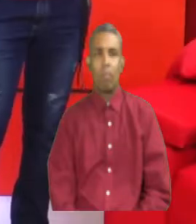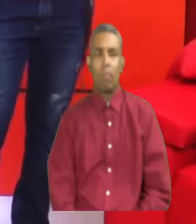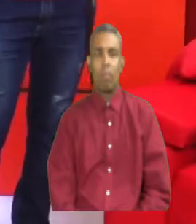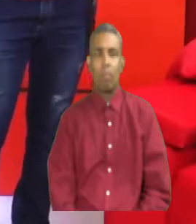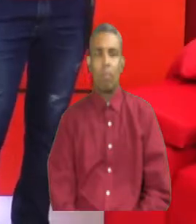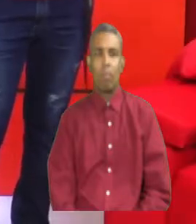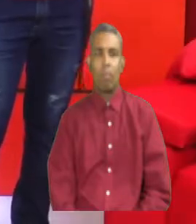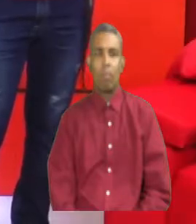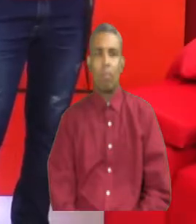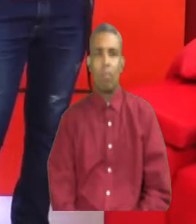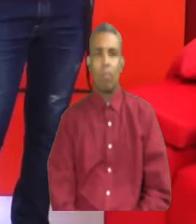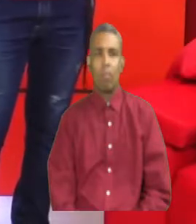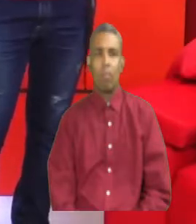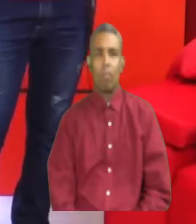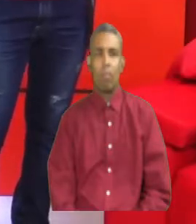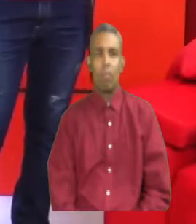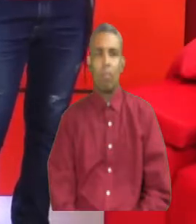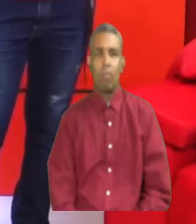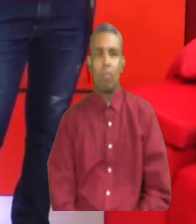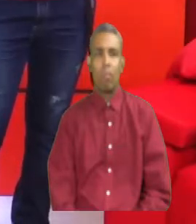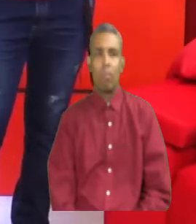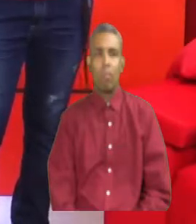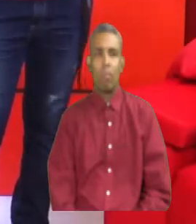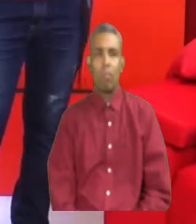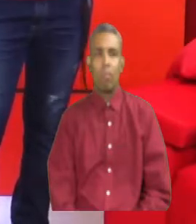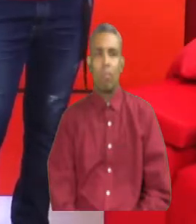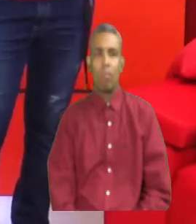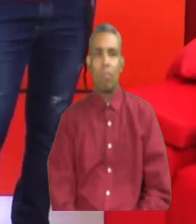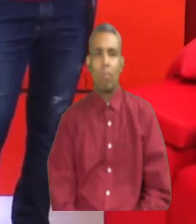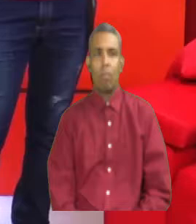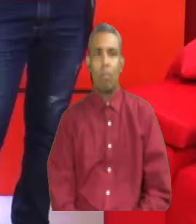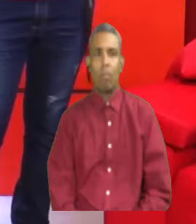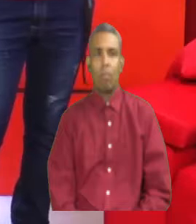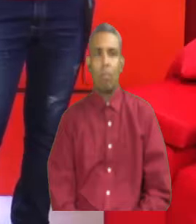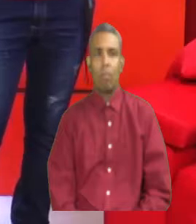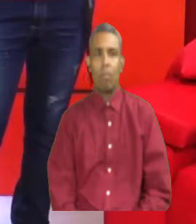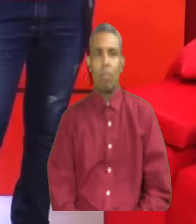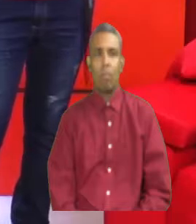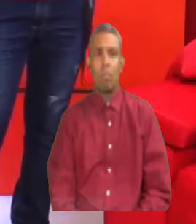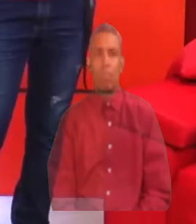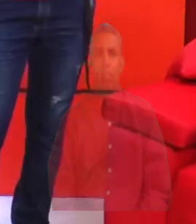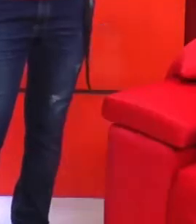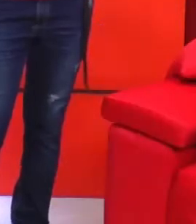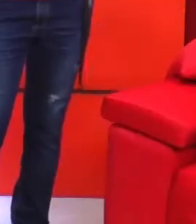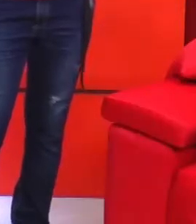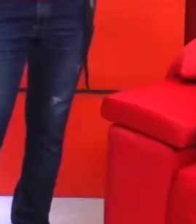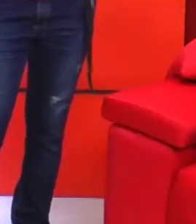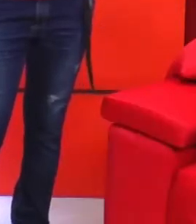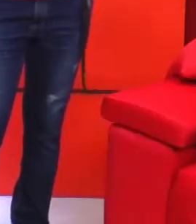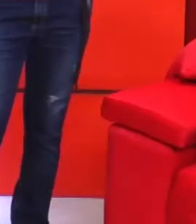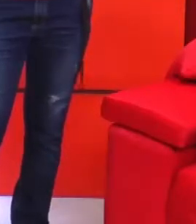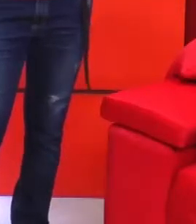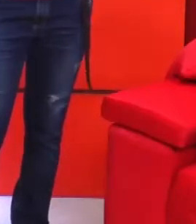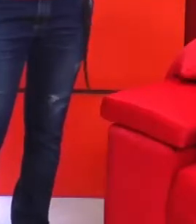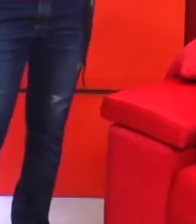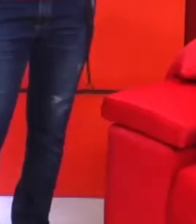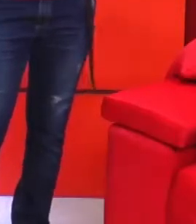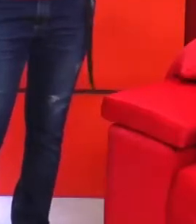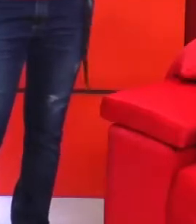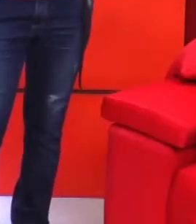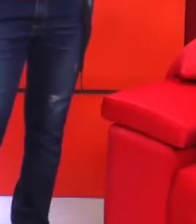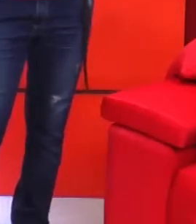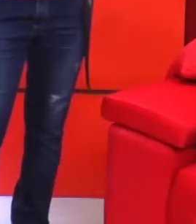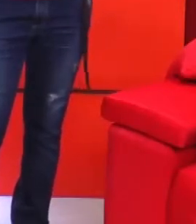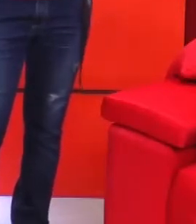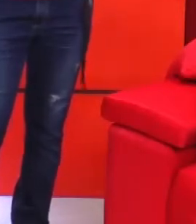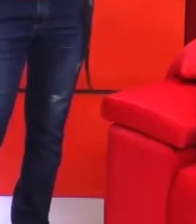diferentes, sigo rogándote. Prefiero alejarme de ti. Adiós, mi vida.